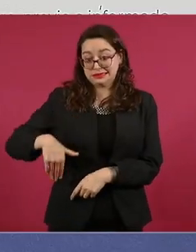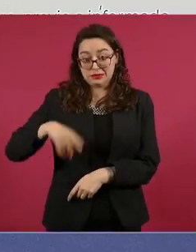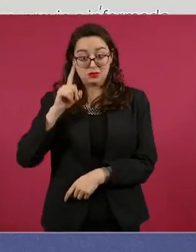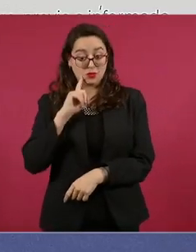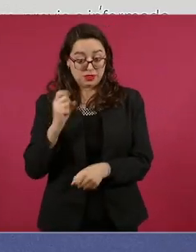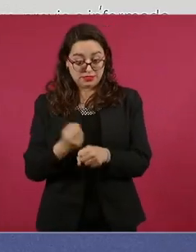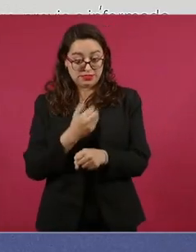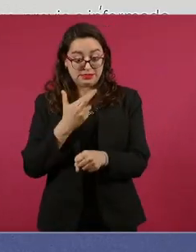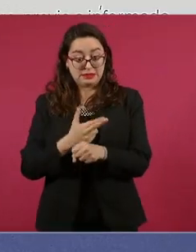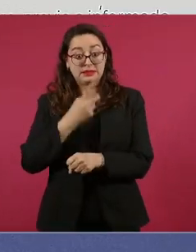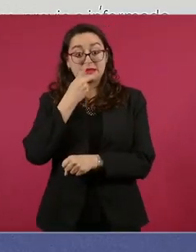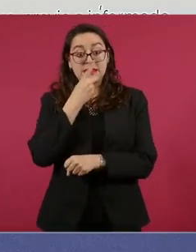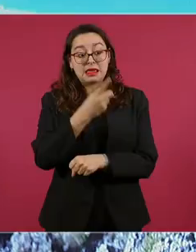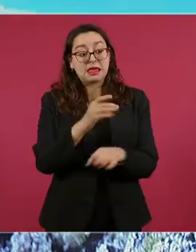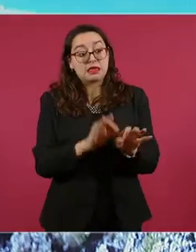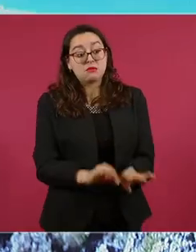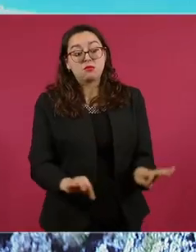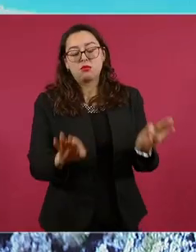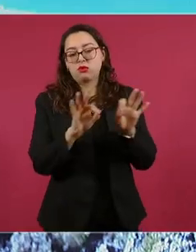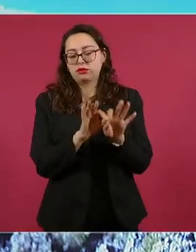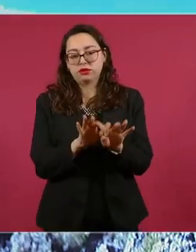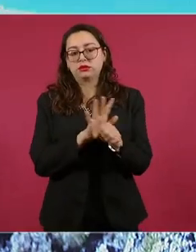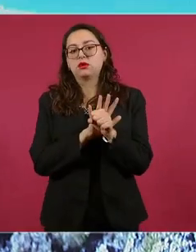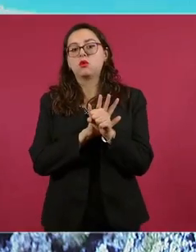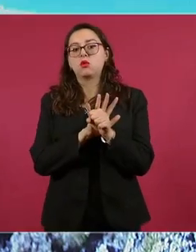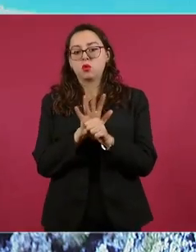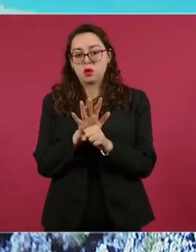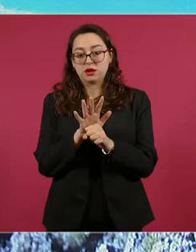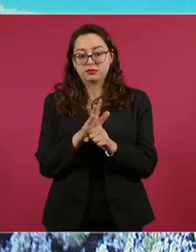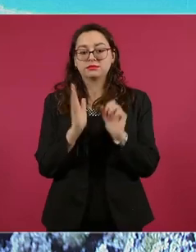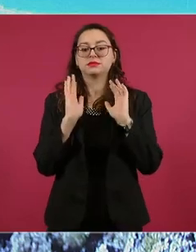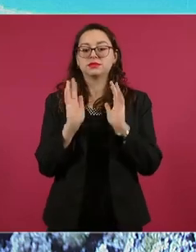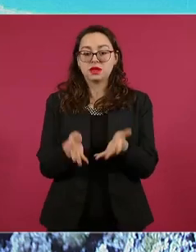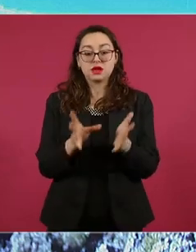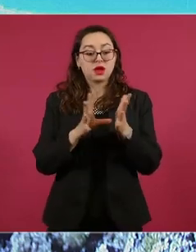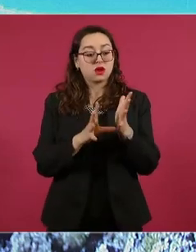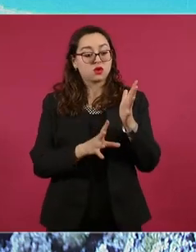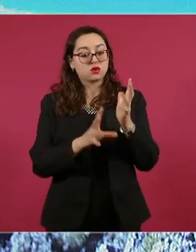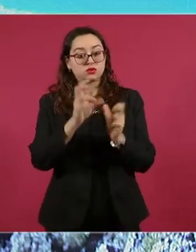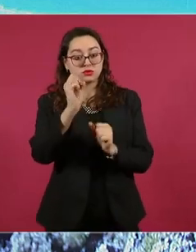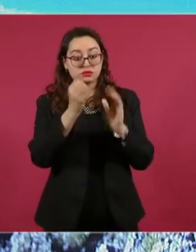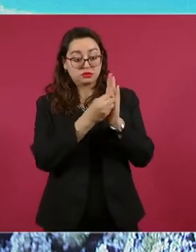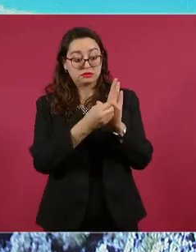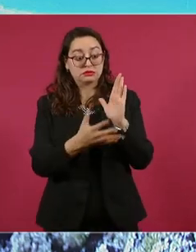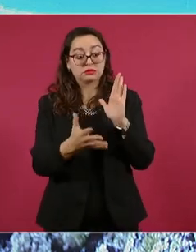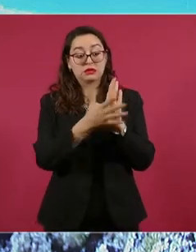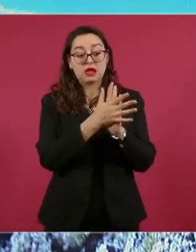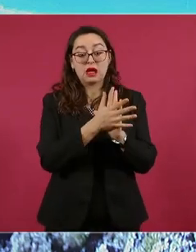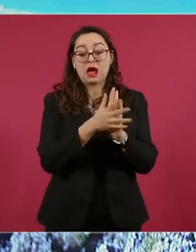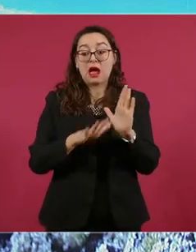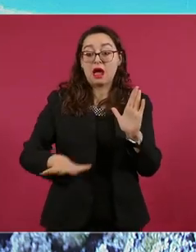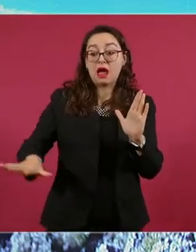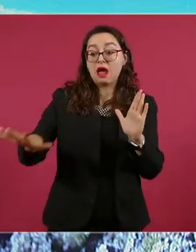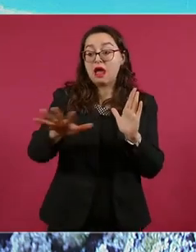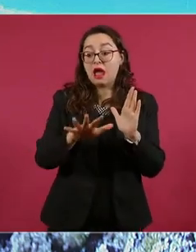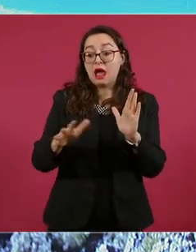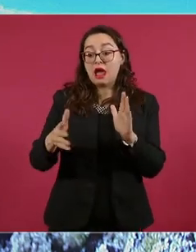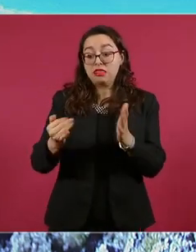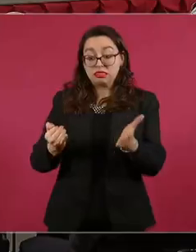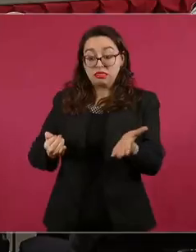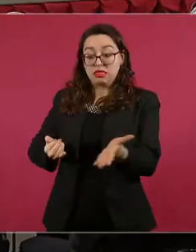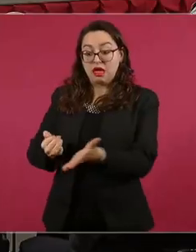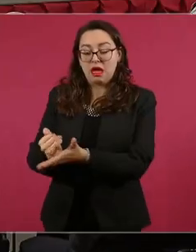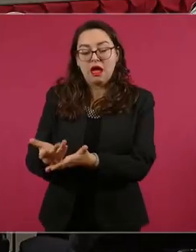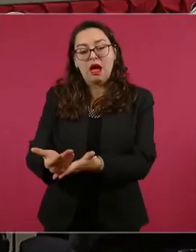es que ahora se le está dando ya, se le dará base constitucional a la consulta previa, libre e informada.